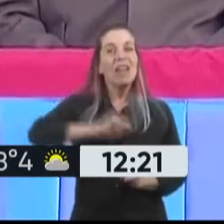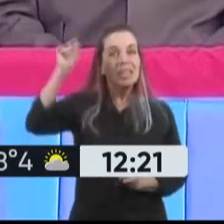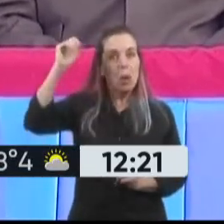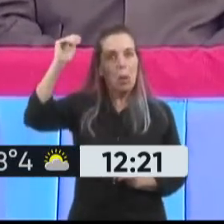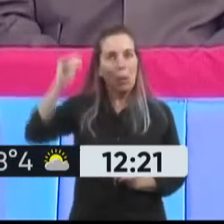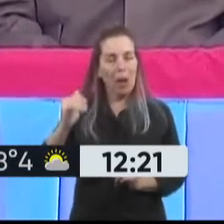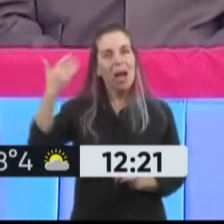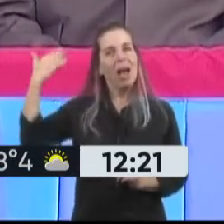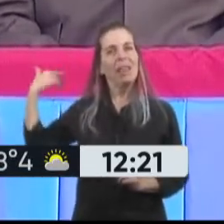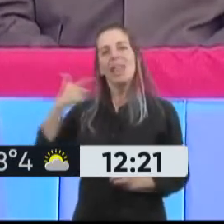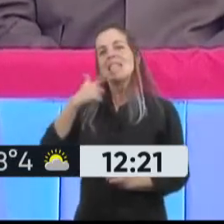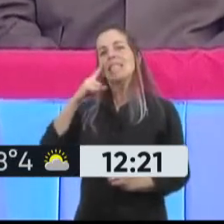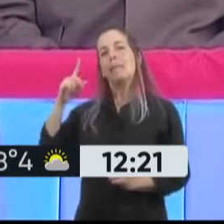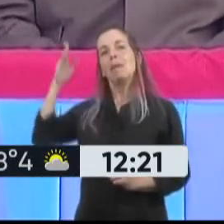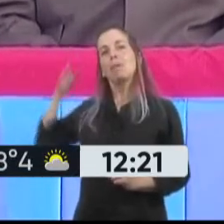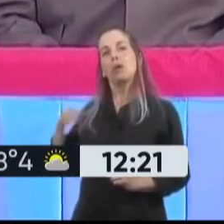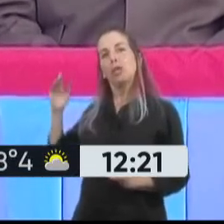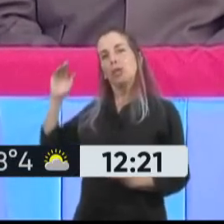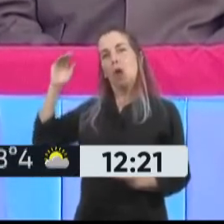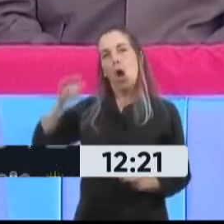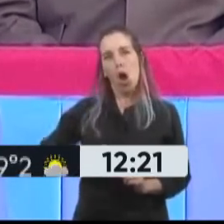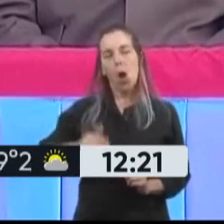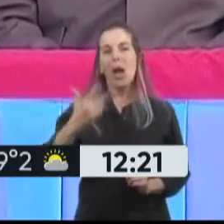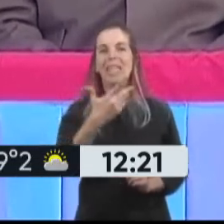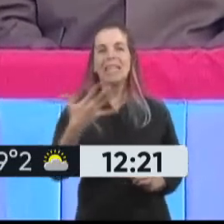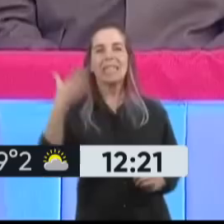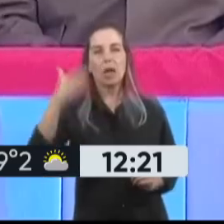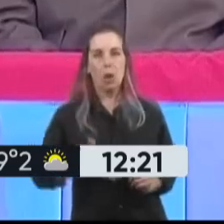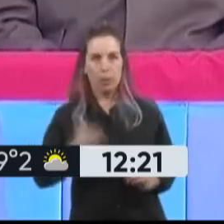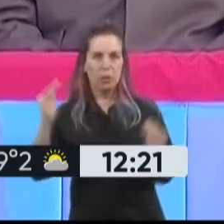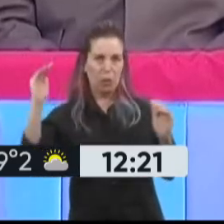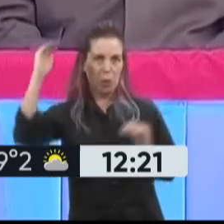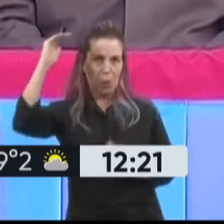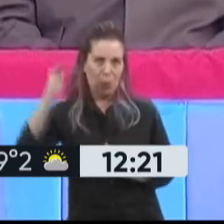del 17.000% y al 35%. Es